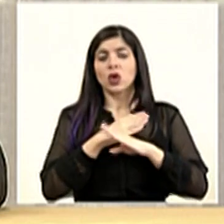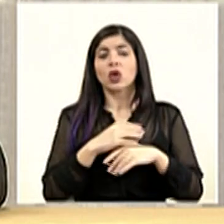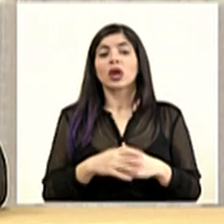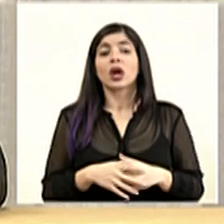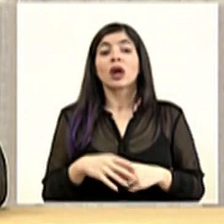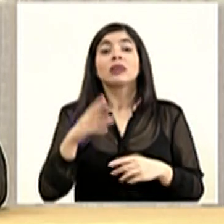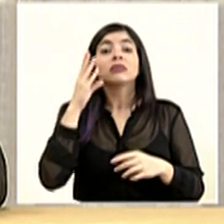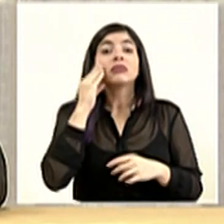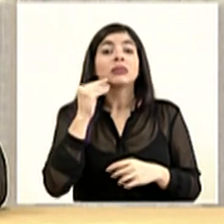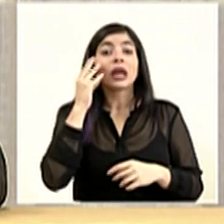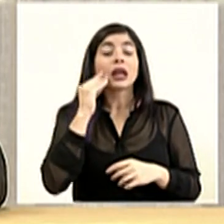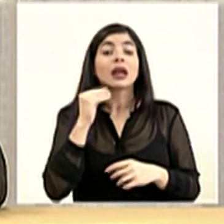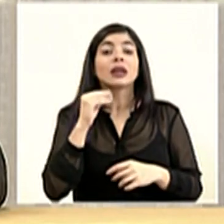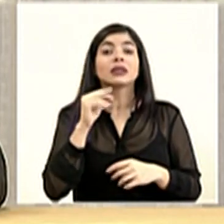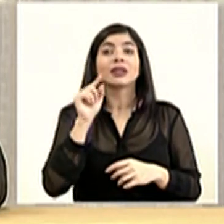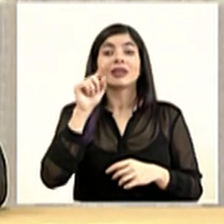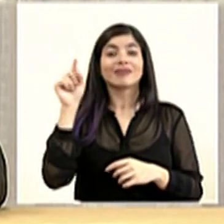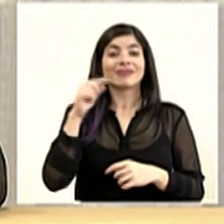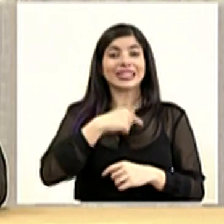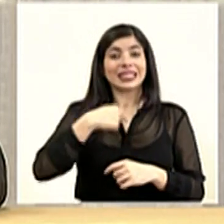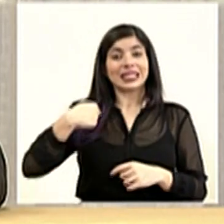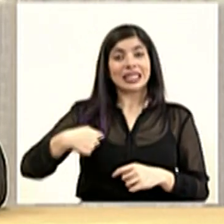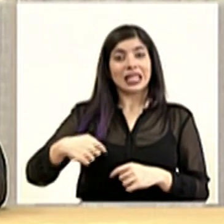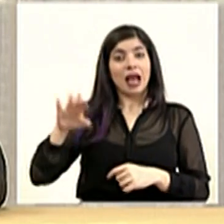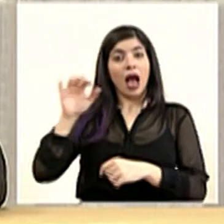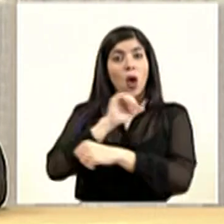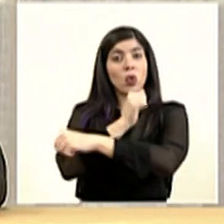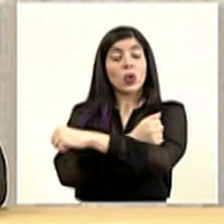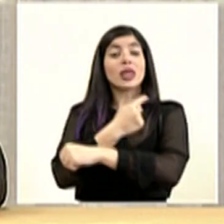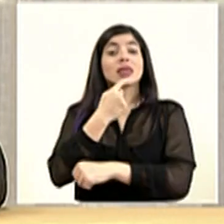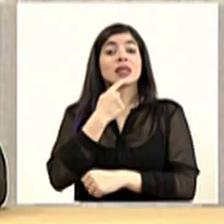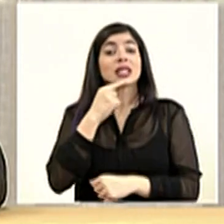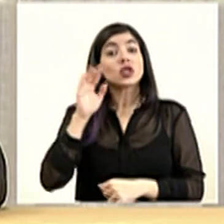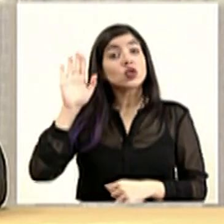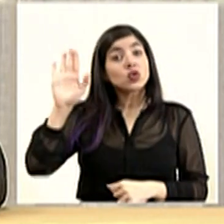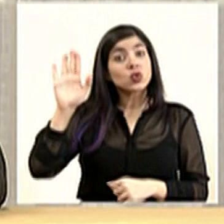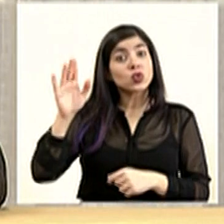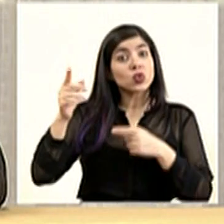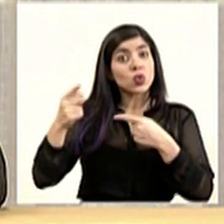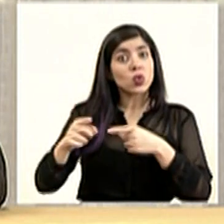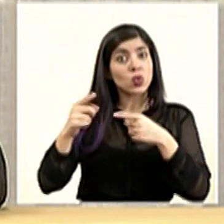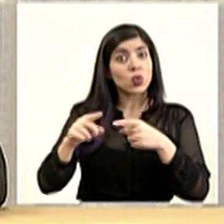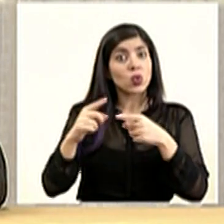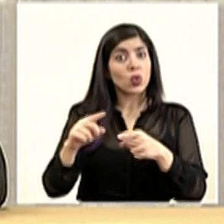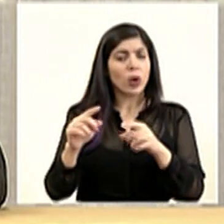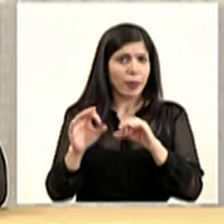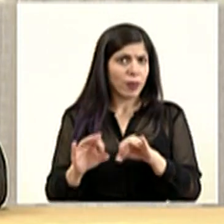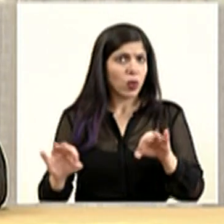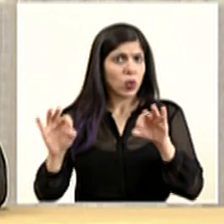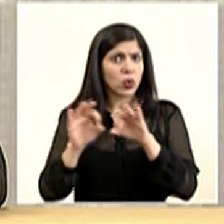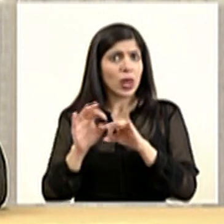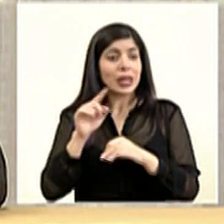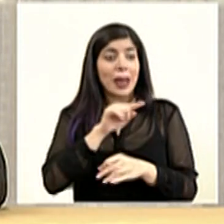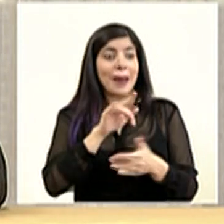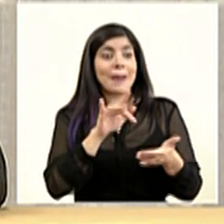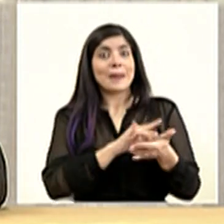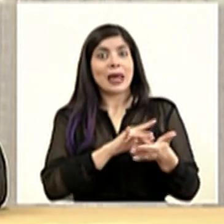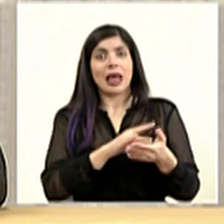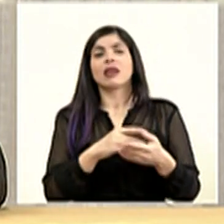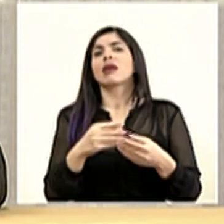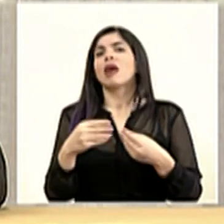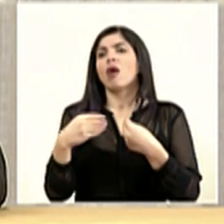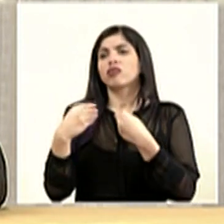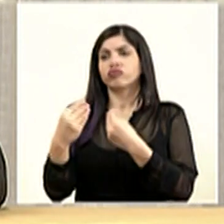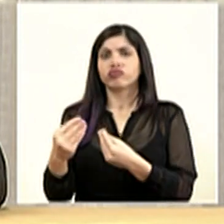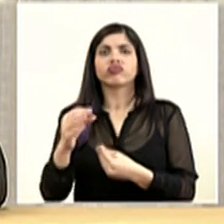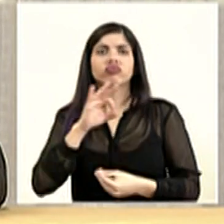tenido de las autoridades chinas han dicho que ellos, en su casuística, que ha sido bastante importante, ese medicamento ha surtido un